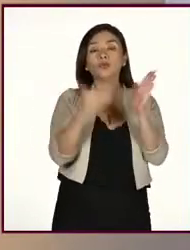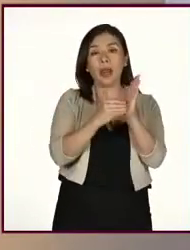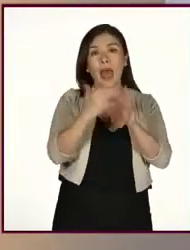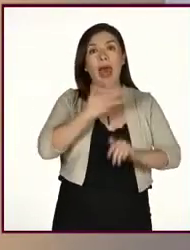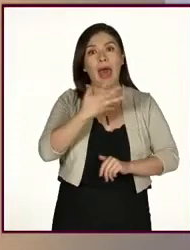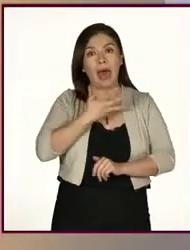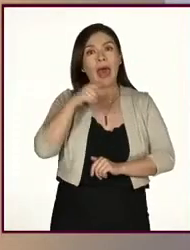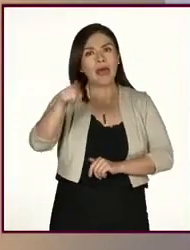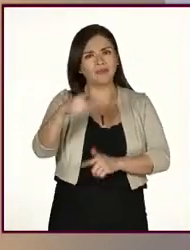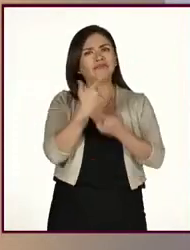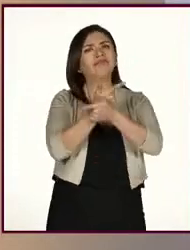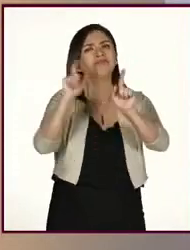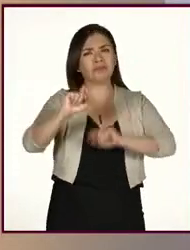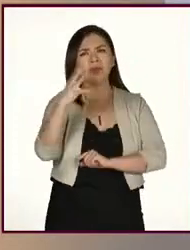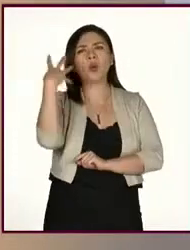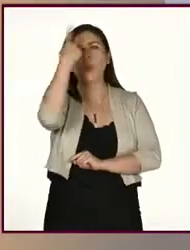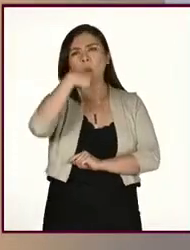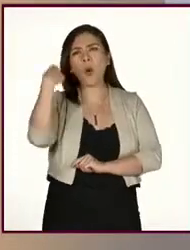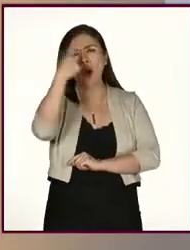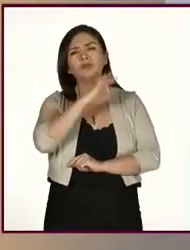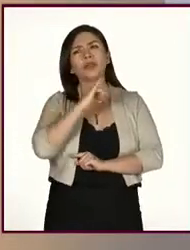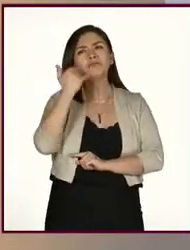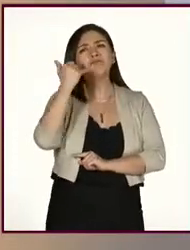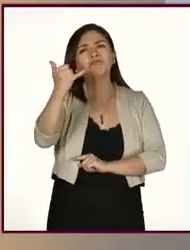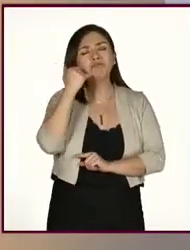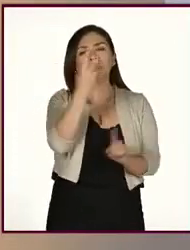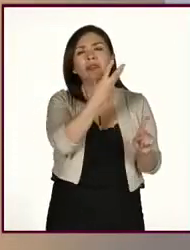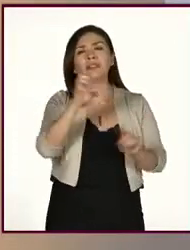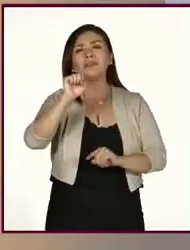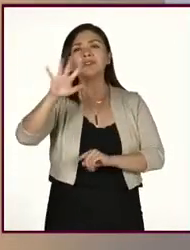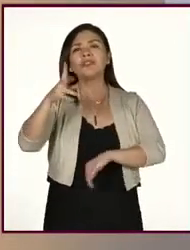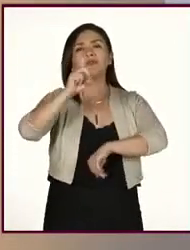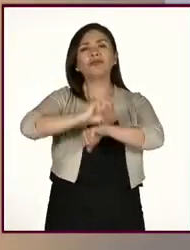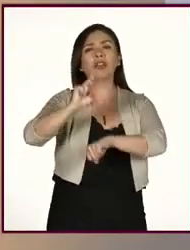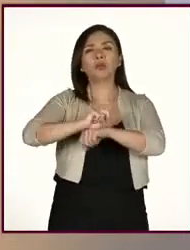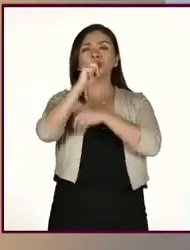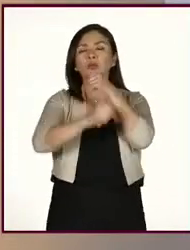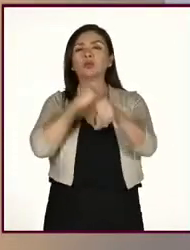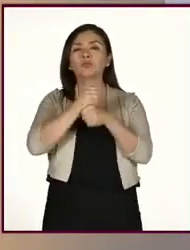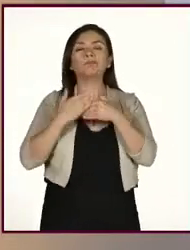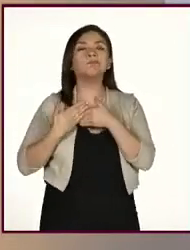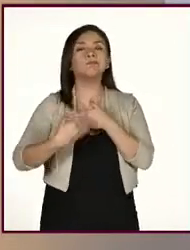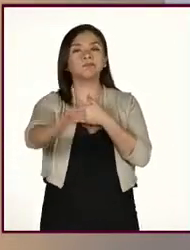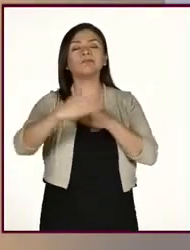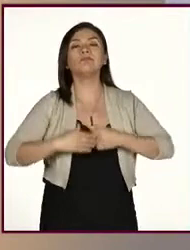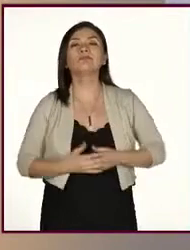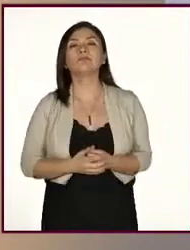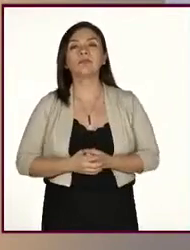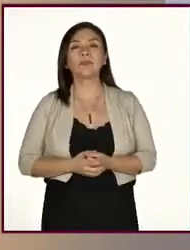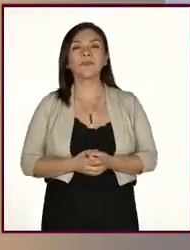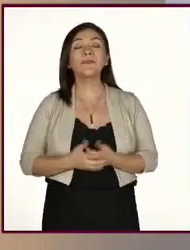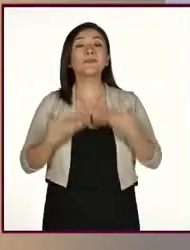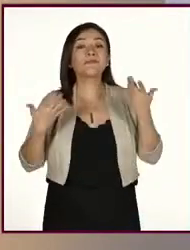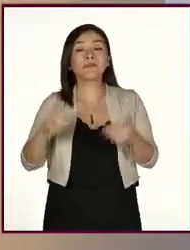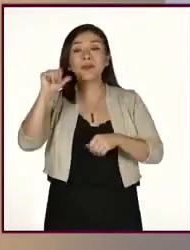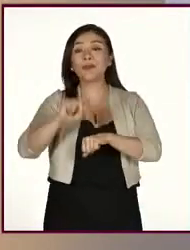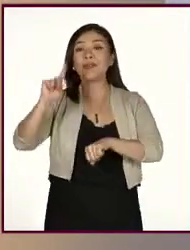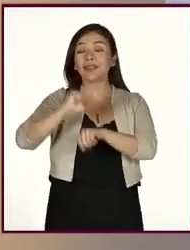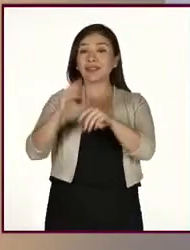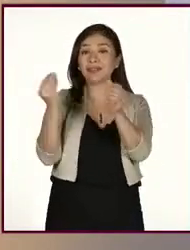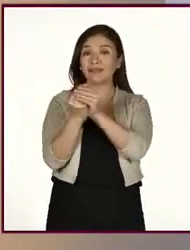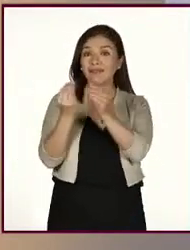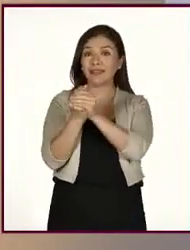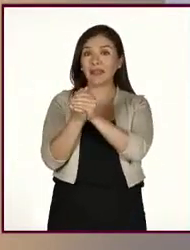800-911-2000 está disponible las 24 horas, los 365 días del año. Bueno, para este